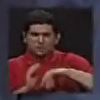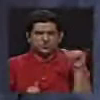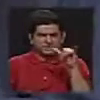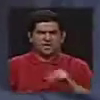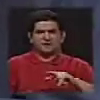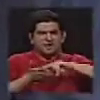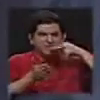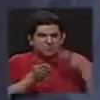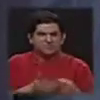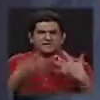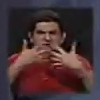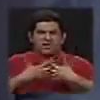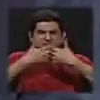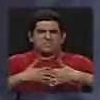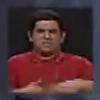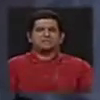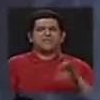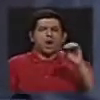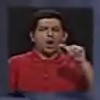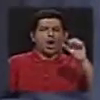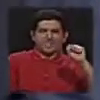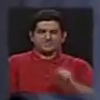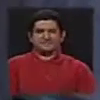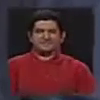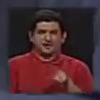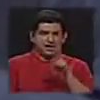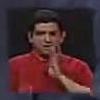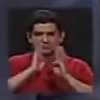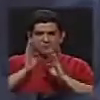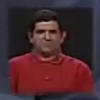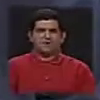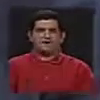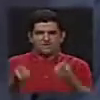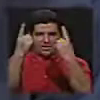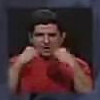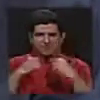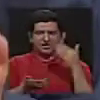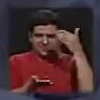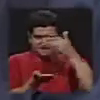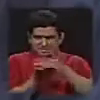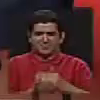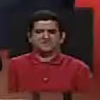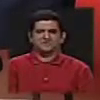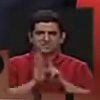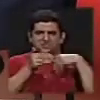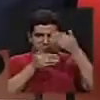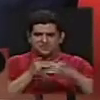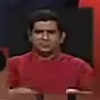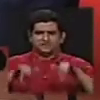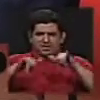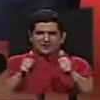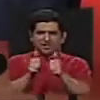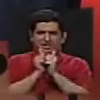lo que es la empresa OAS, esto lo vamos a hablar cuando volvamos de la pausa en unos minutos. Permanezca